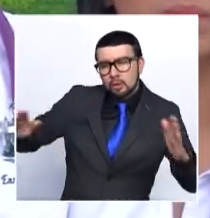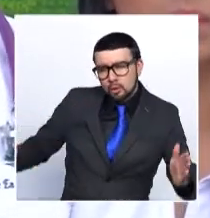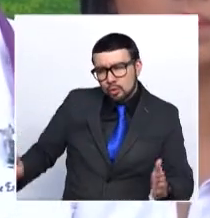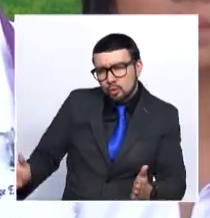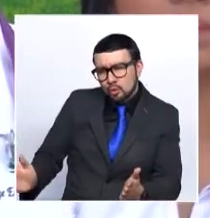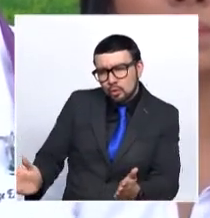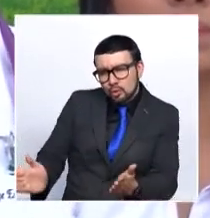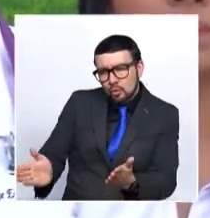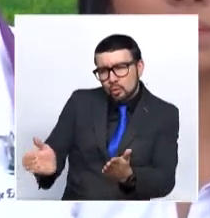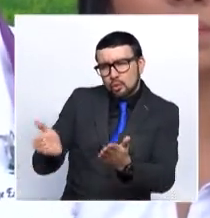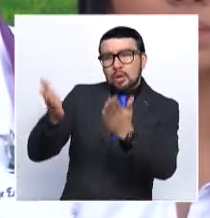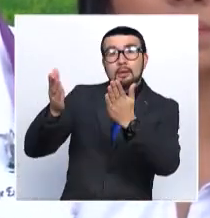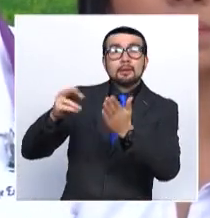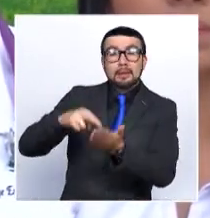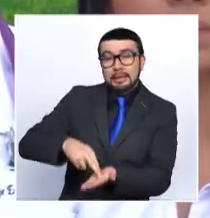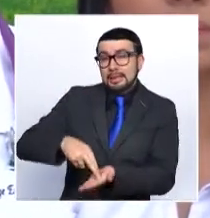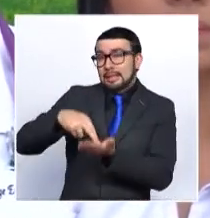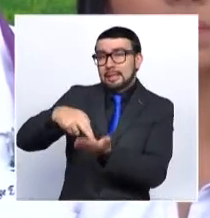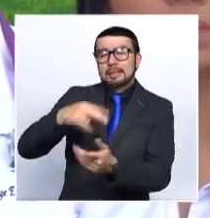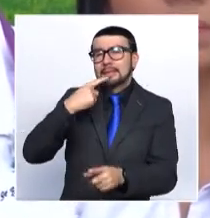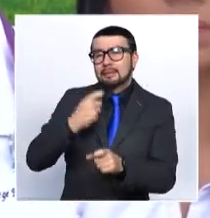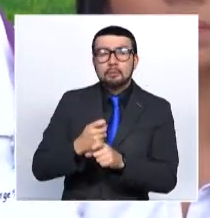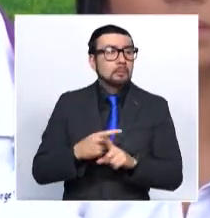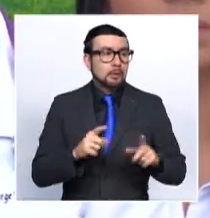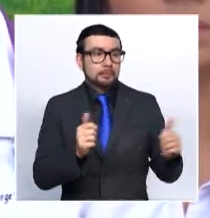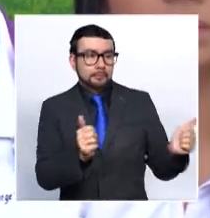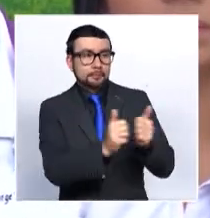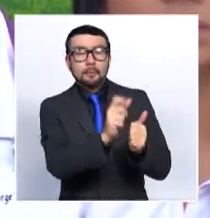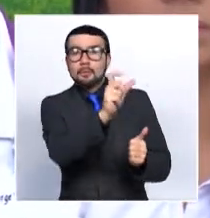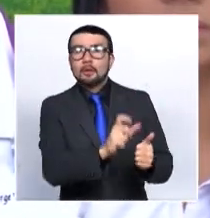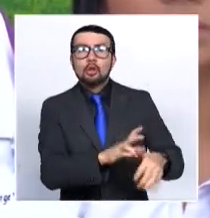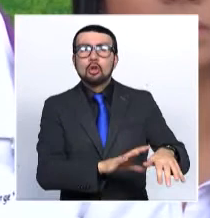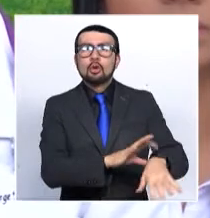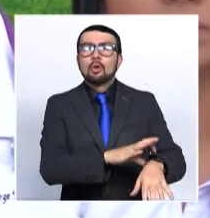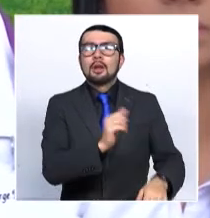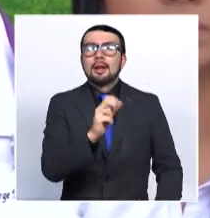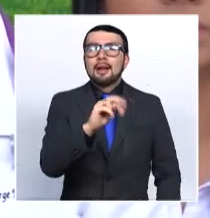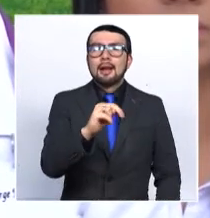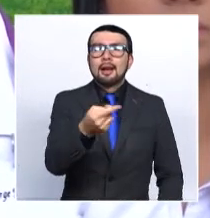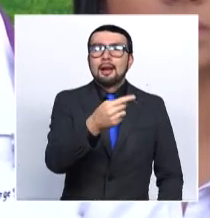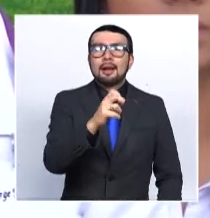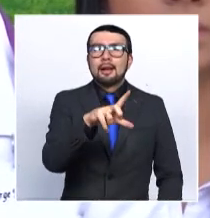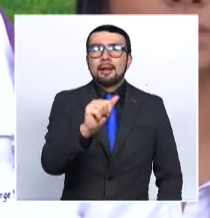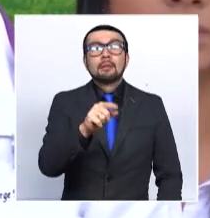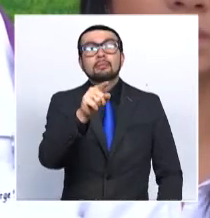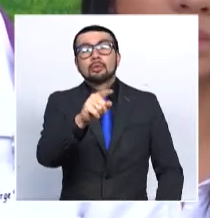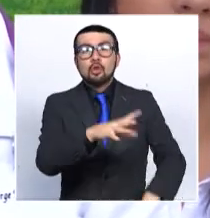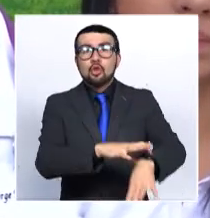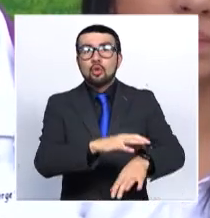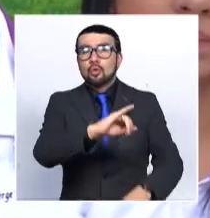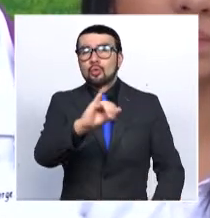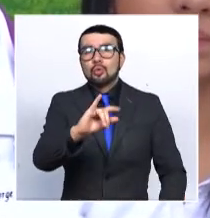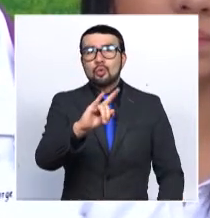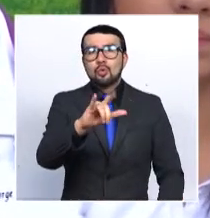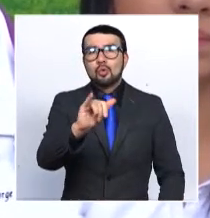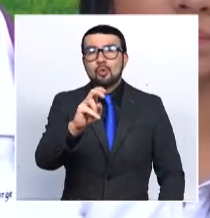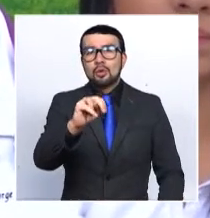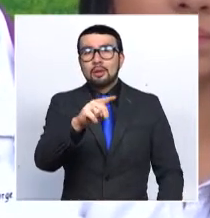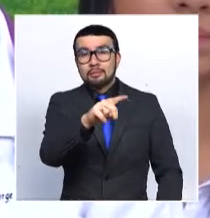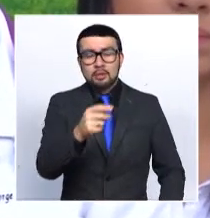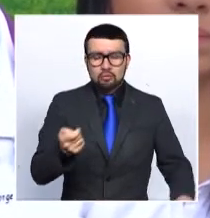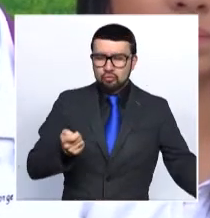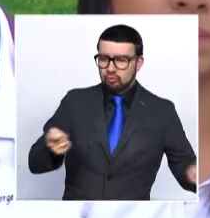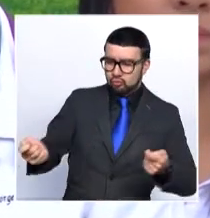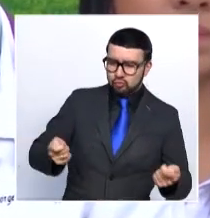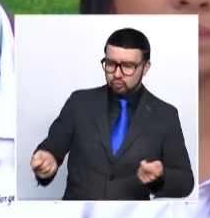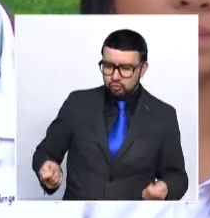donde hemos entrado a hacer equipo con la doctora Ángela, con el doctor Julián en la parte de todas las técnicas manuales y fisioterapia para